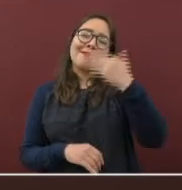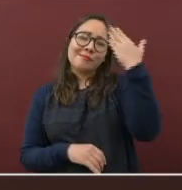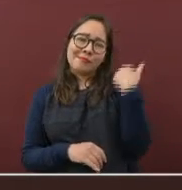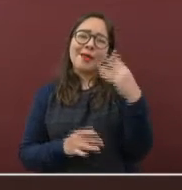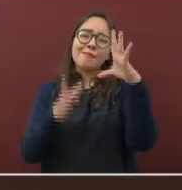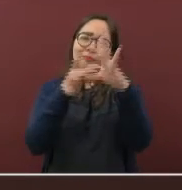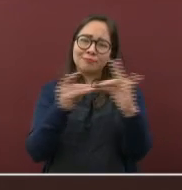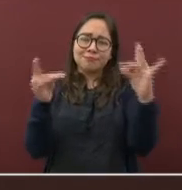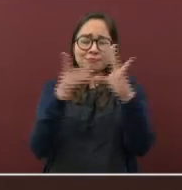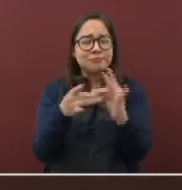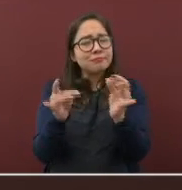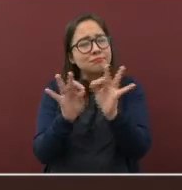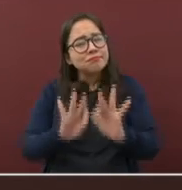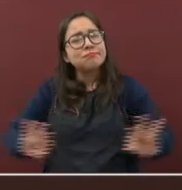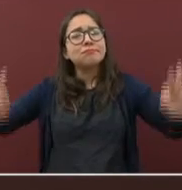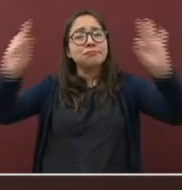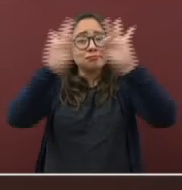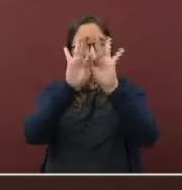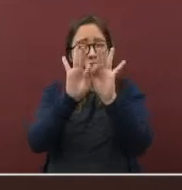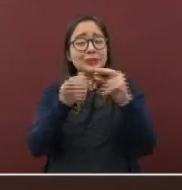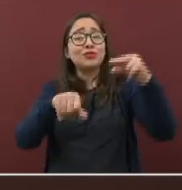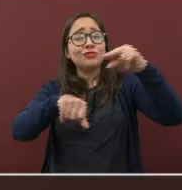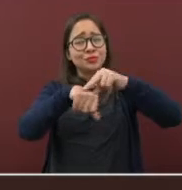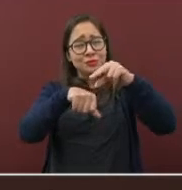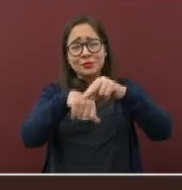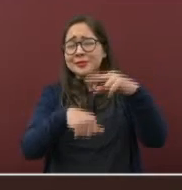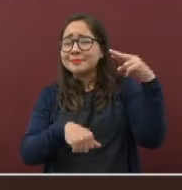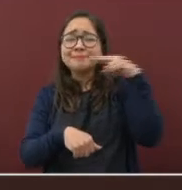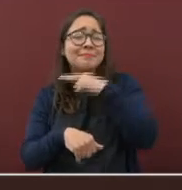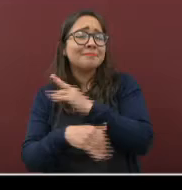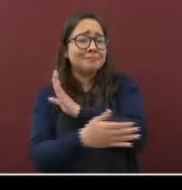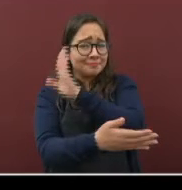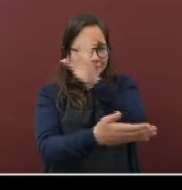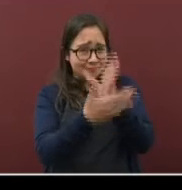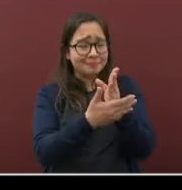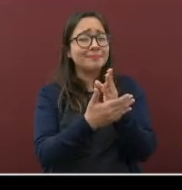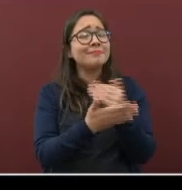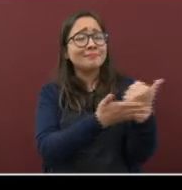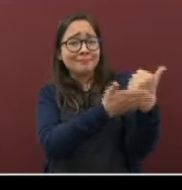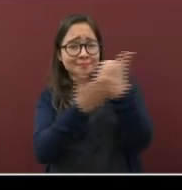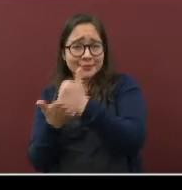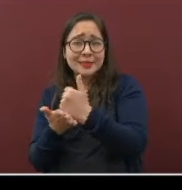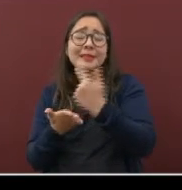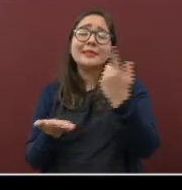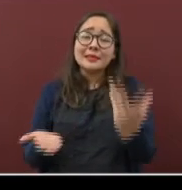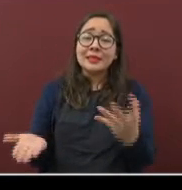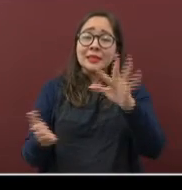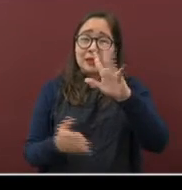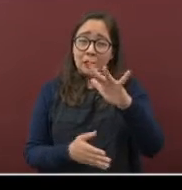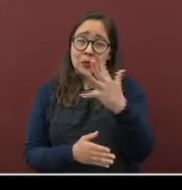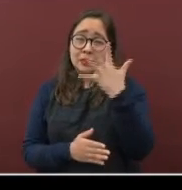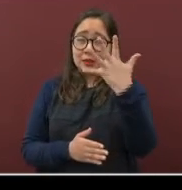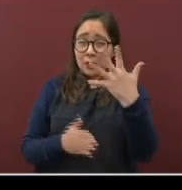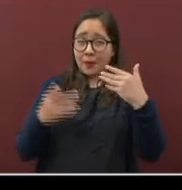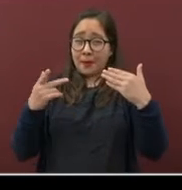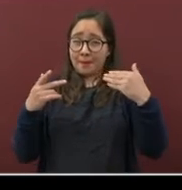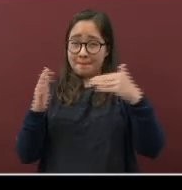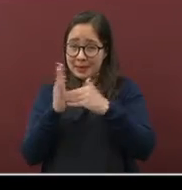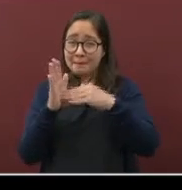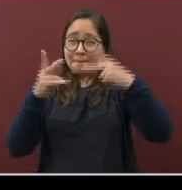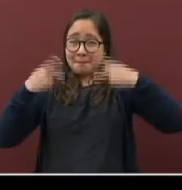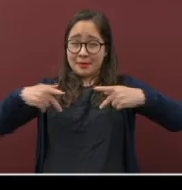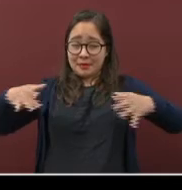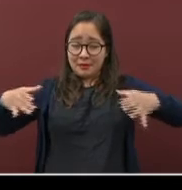importancia de acudir con la oportunidad de recibir atención médica fíjense de los más de 55 mil pacientes positivos